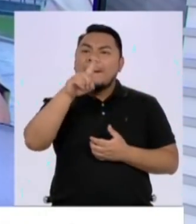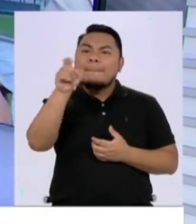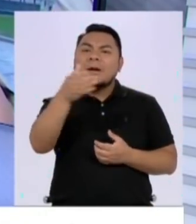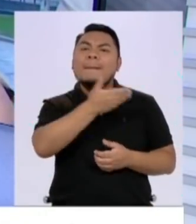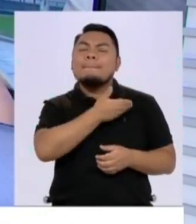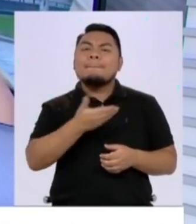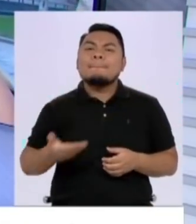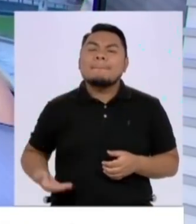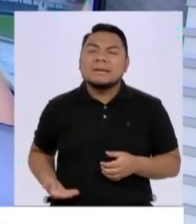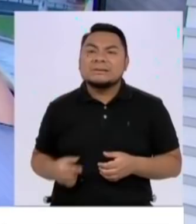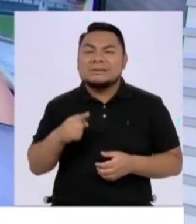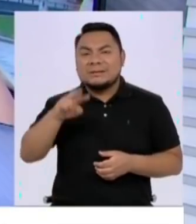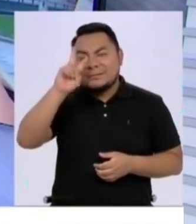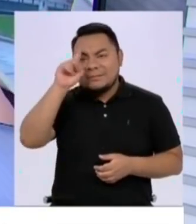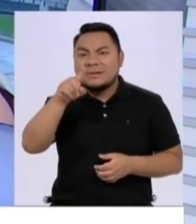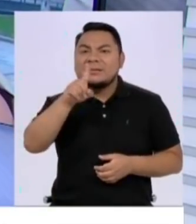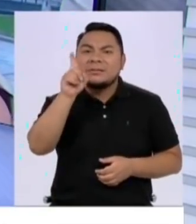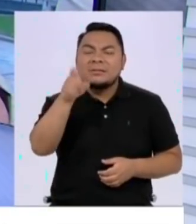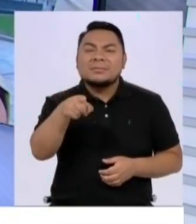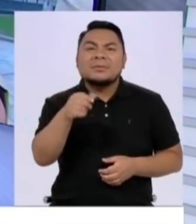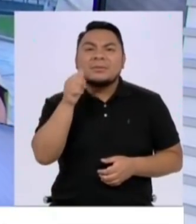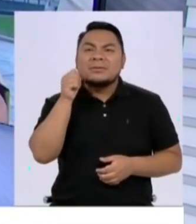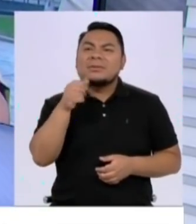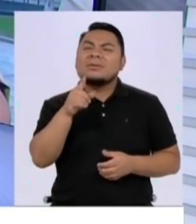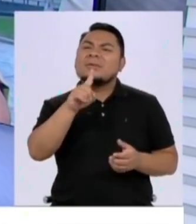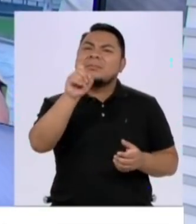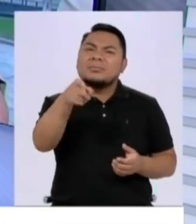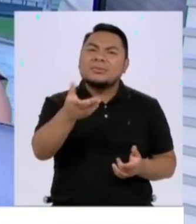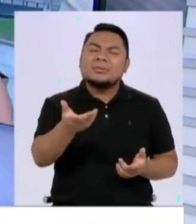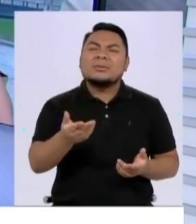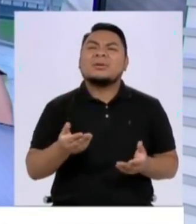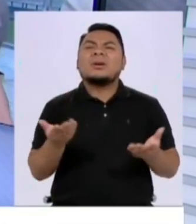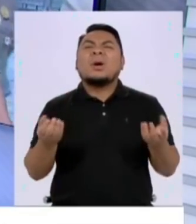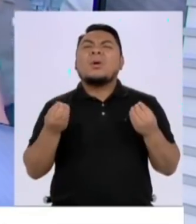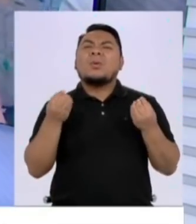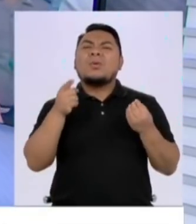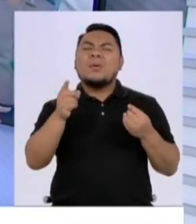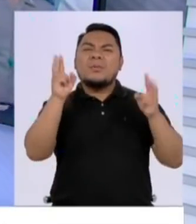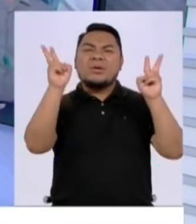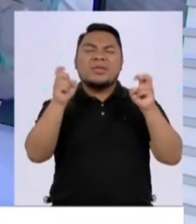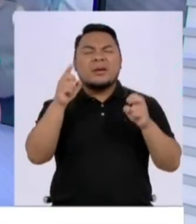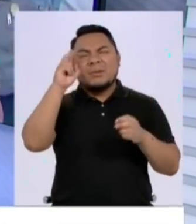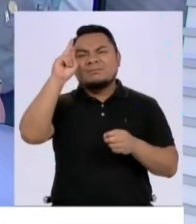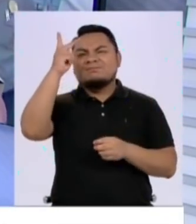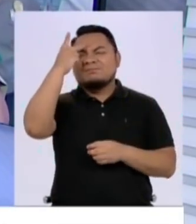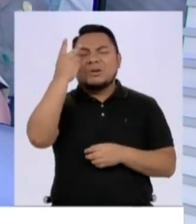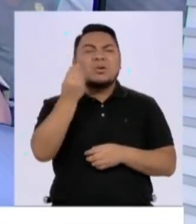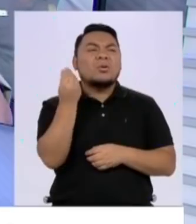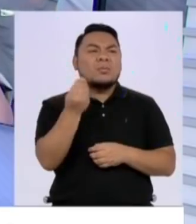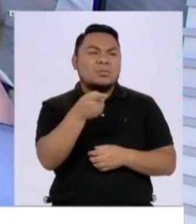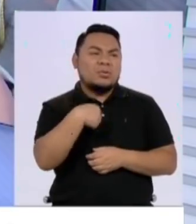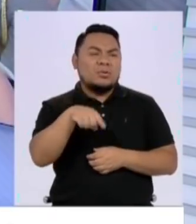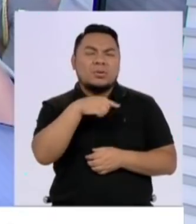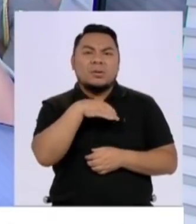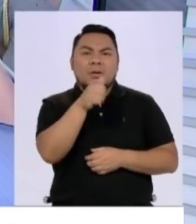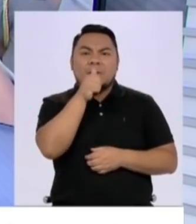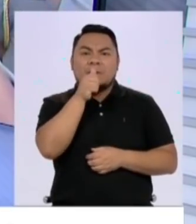Vizcarra, aprovechando la conferencia. ¿En qué ha quedado ese punto finalmente, general?